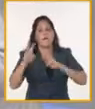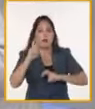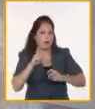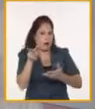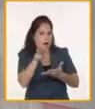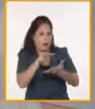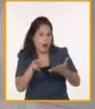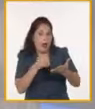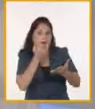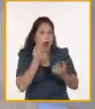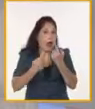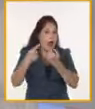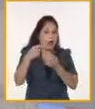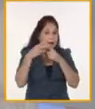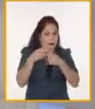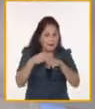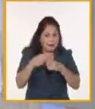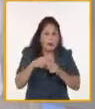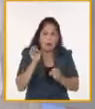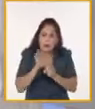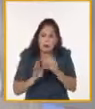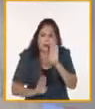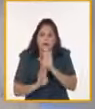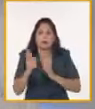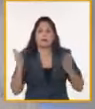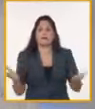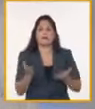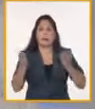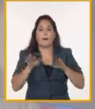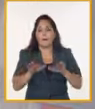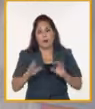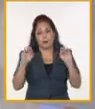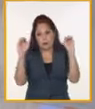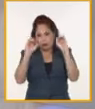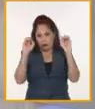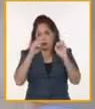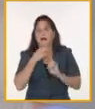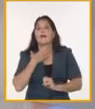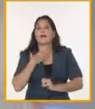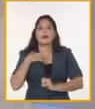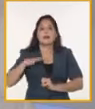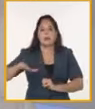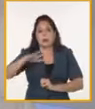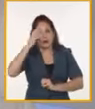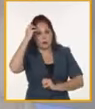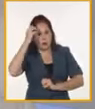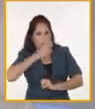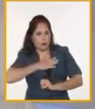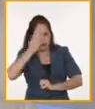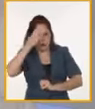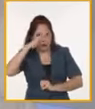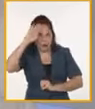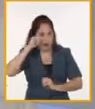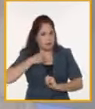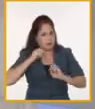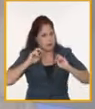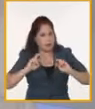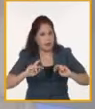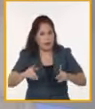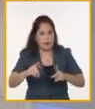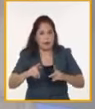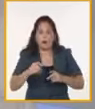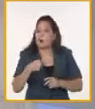cualquier falla que tenga para corregirla Y que siga avanzando no no frenarla Esa es la voluntad del gobierno no Repito no hay